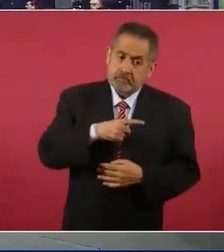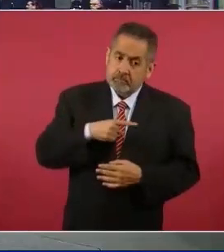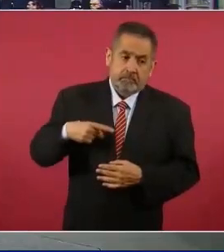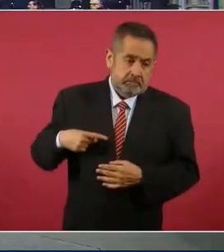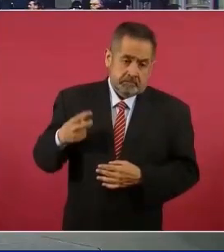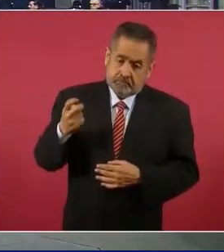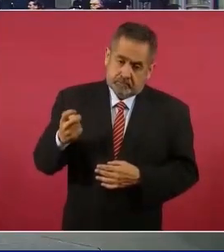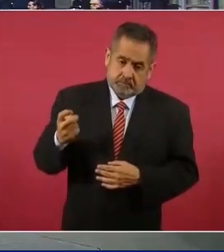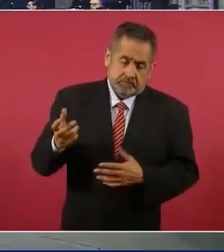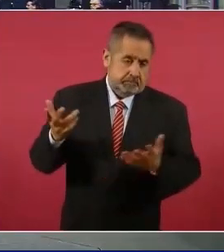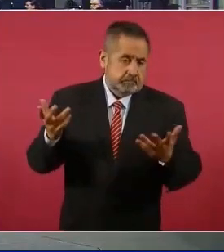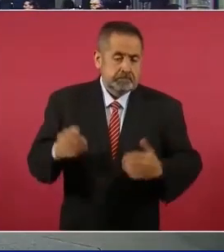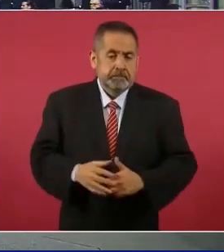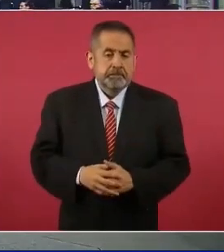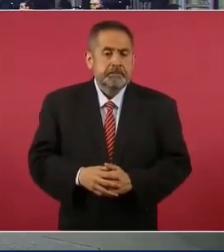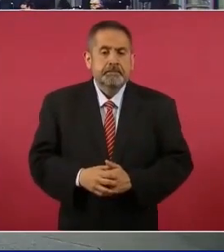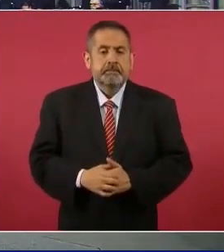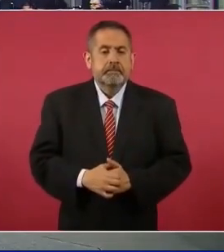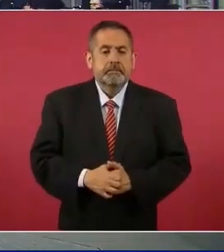Ustedes saben,